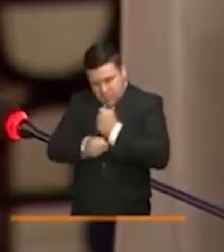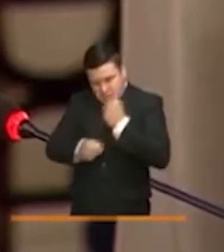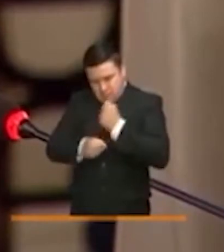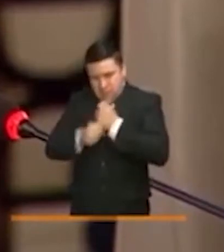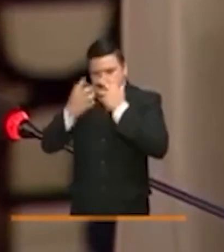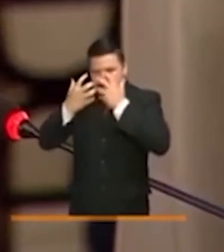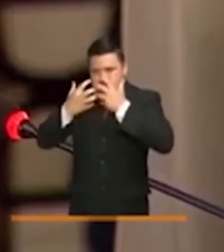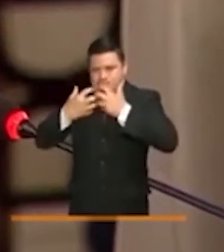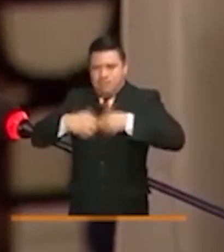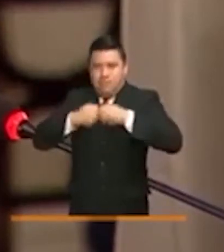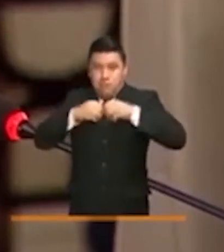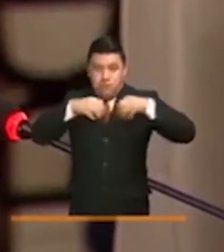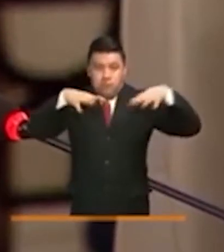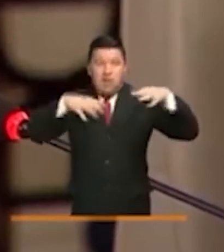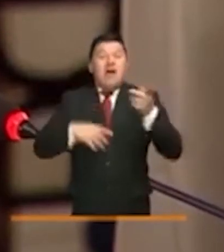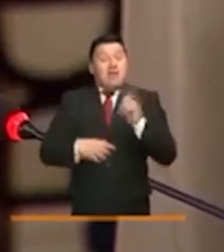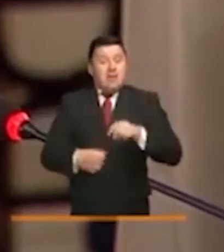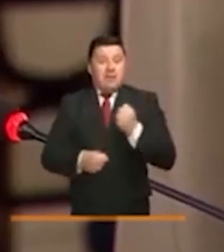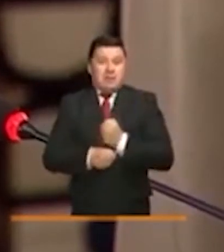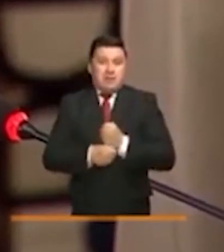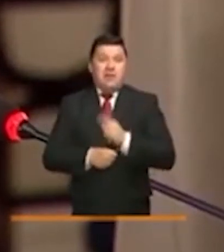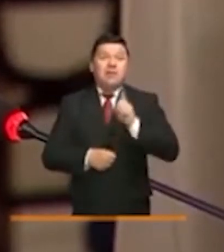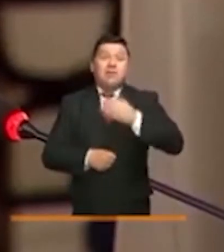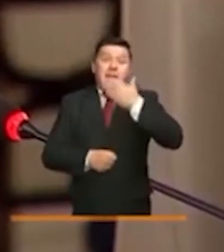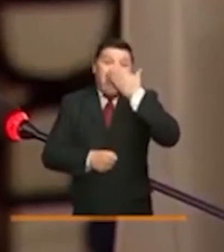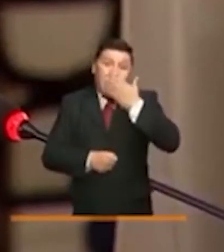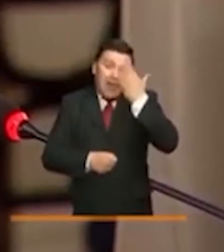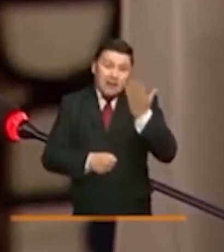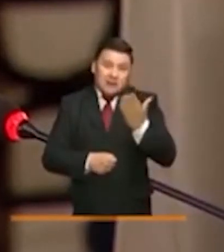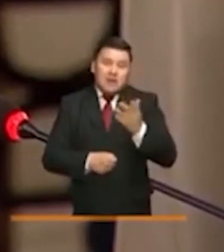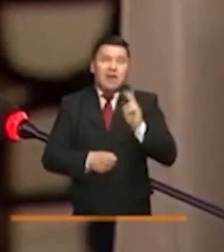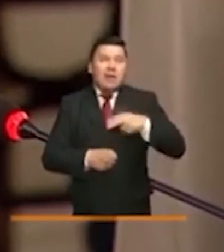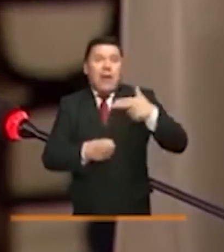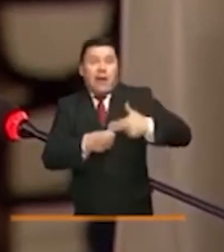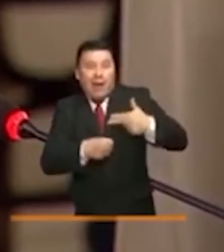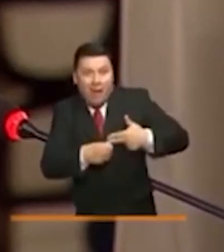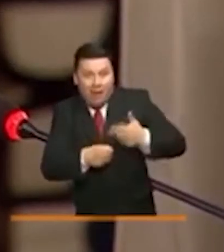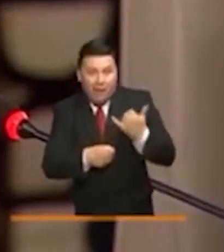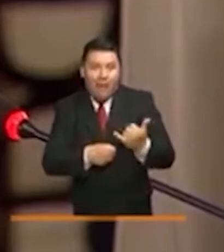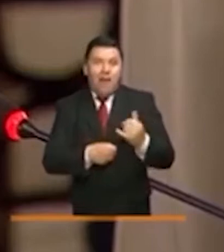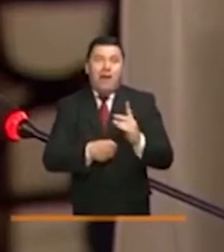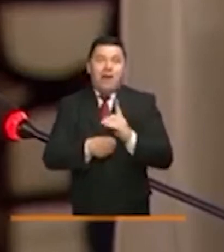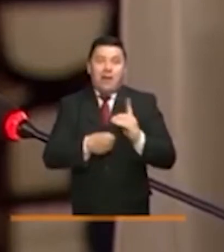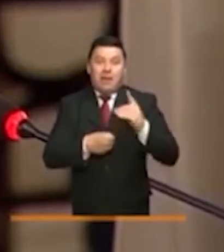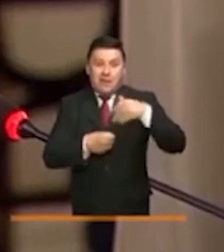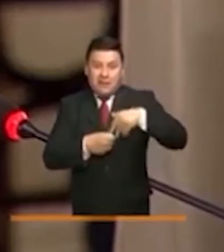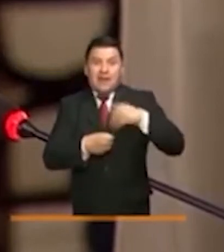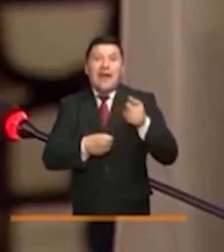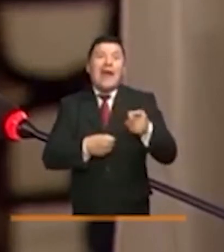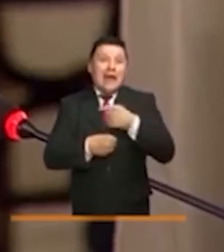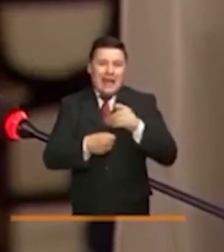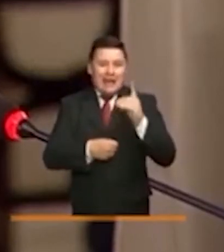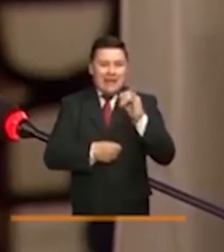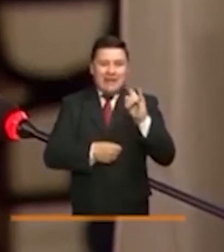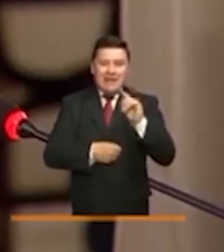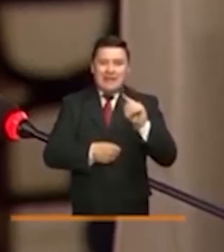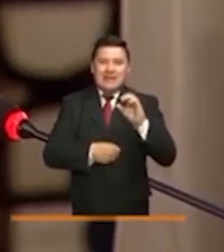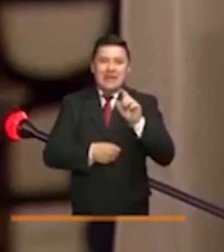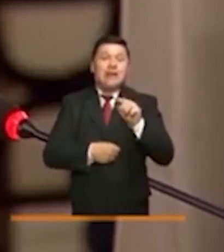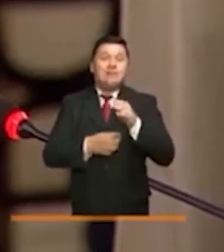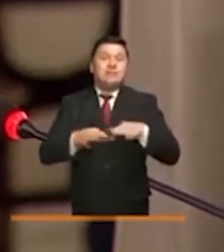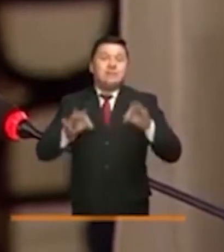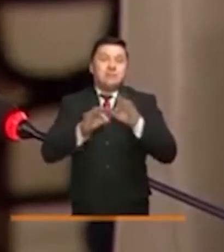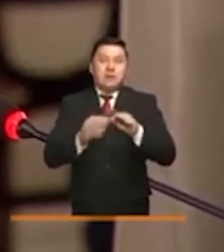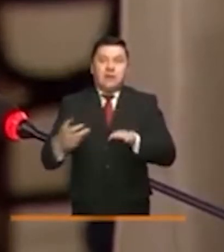También estamos trabajando en que haya gas, en que haya gasolina y que haya diésel. Es fundamental porque hay que transportar